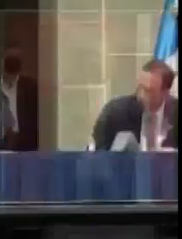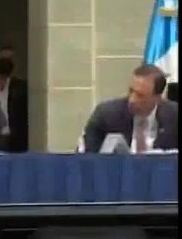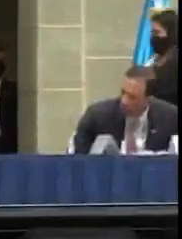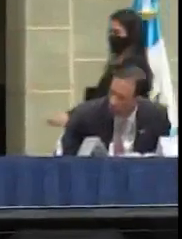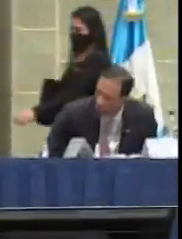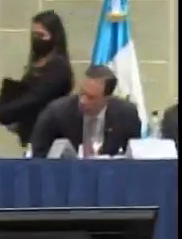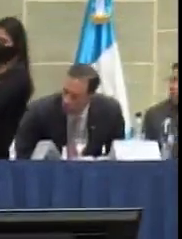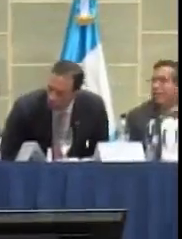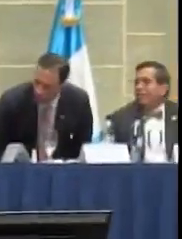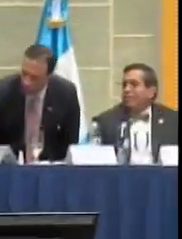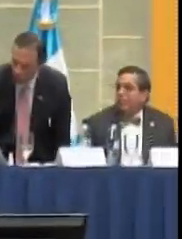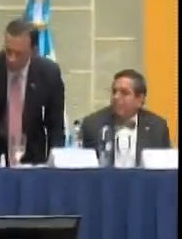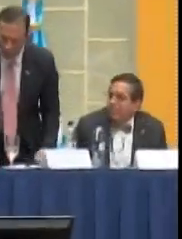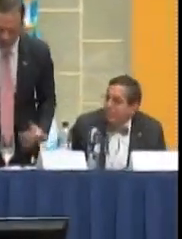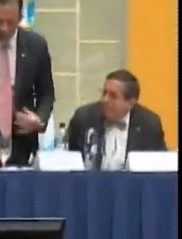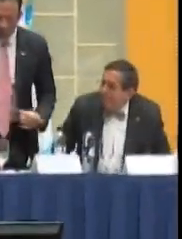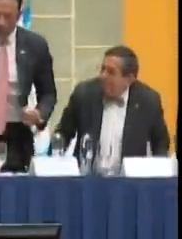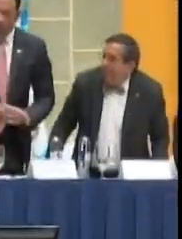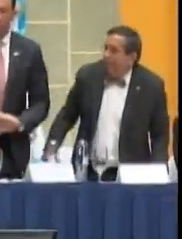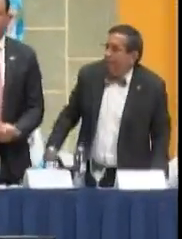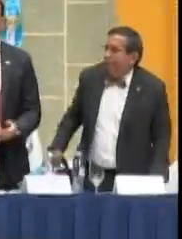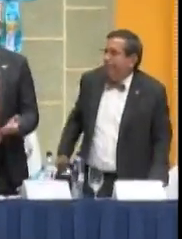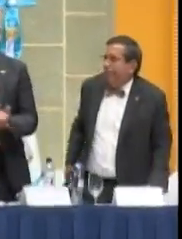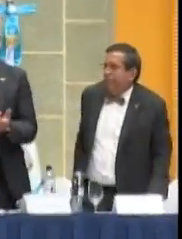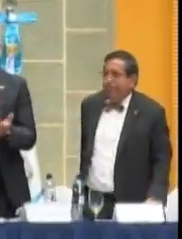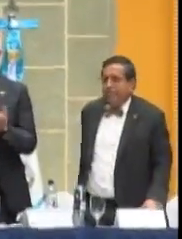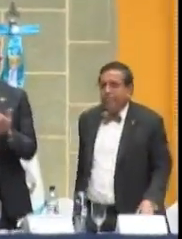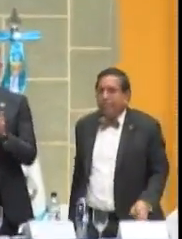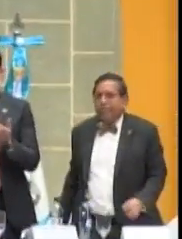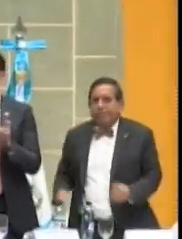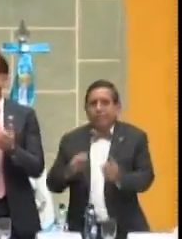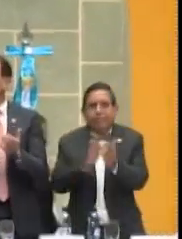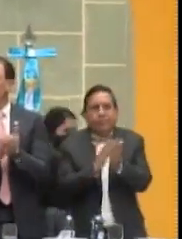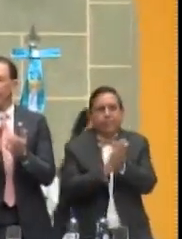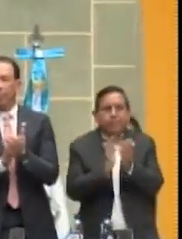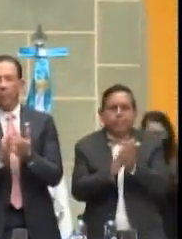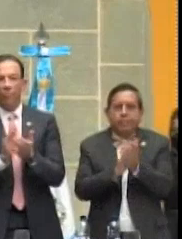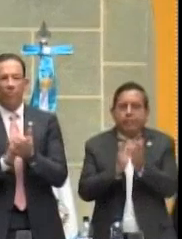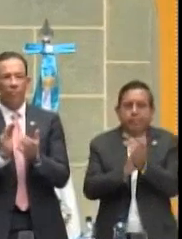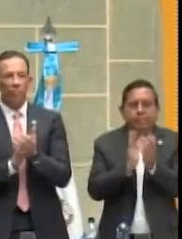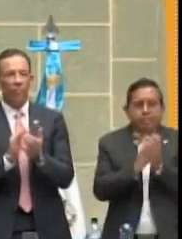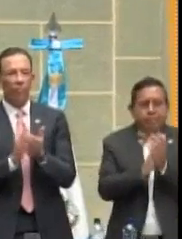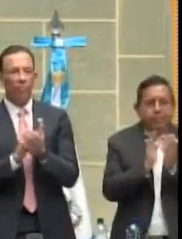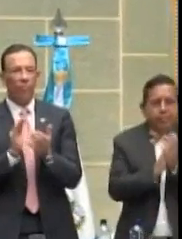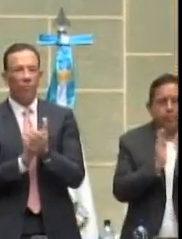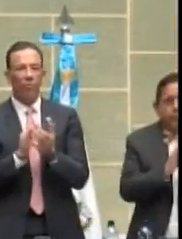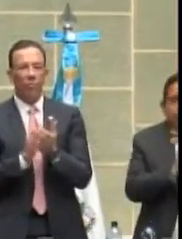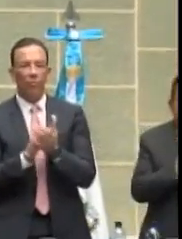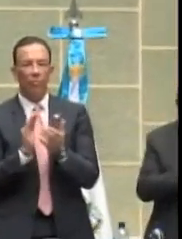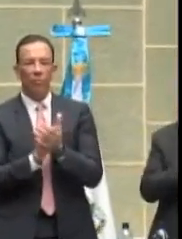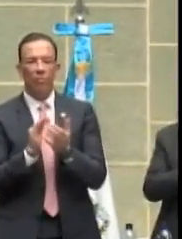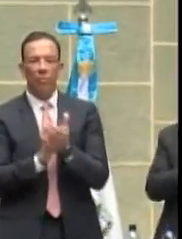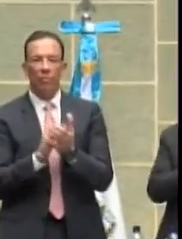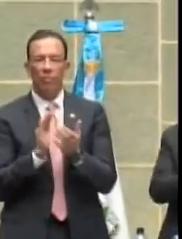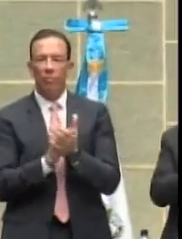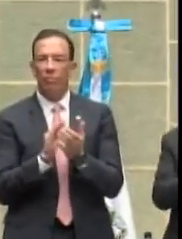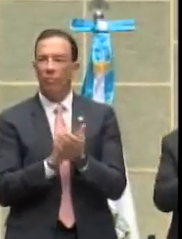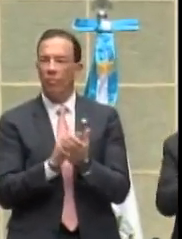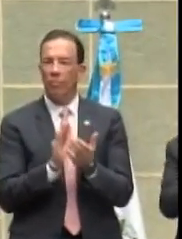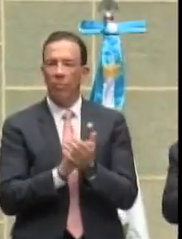interesante la propuesta pero creo que sí merece o necesita ser más aclara a giulio poder